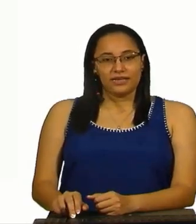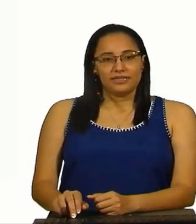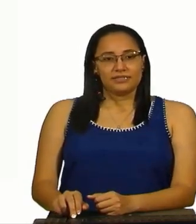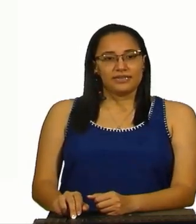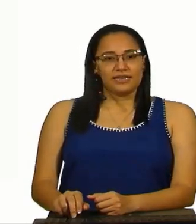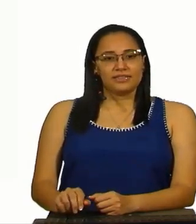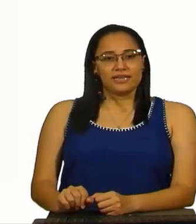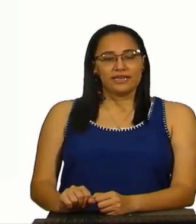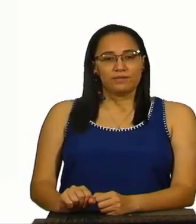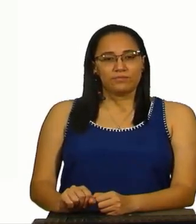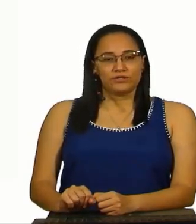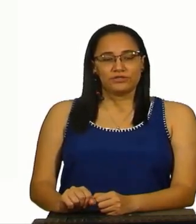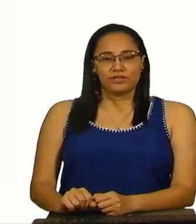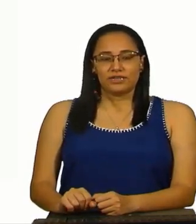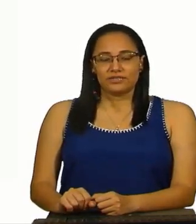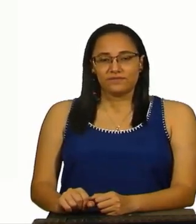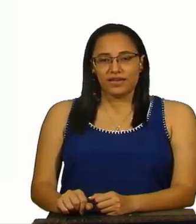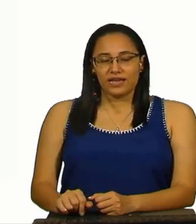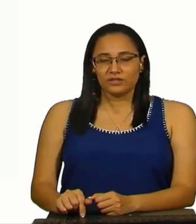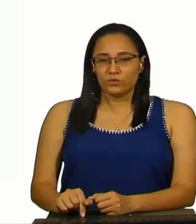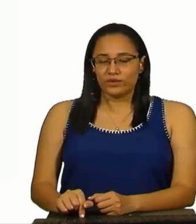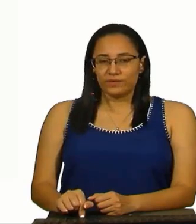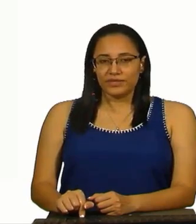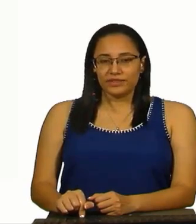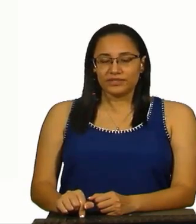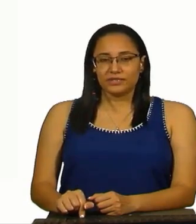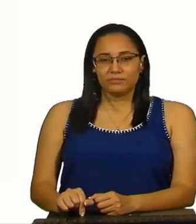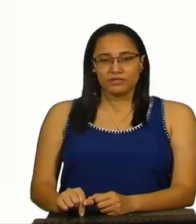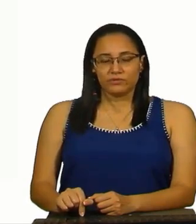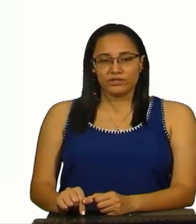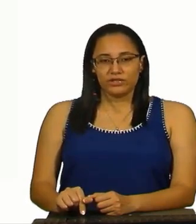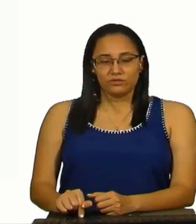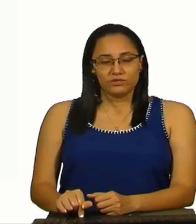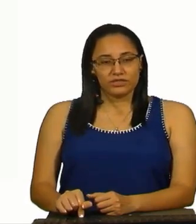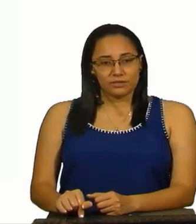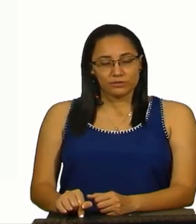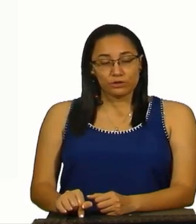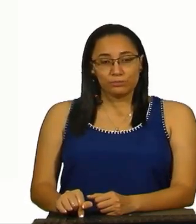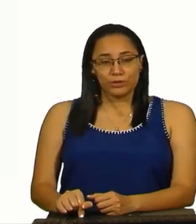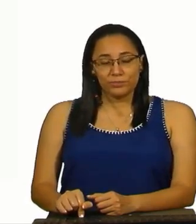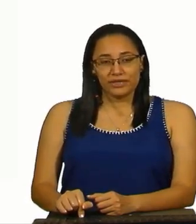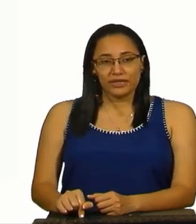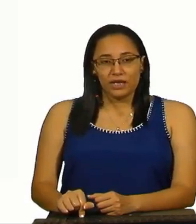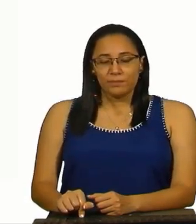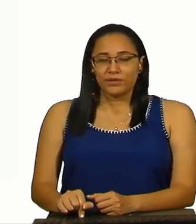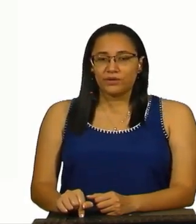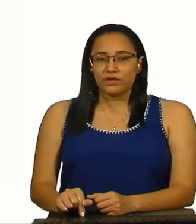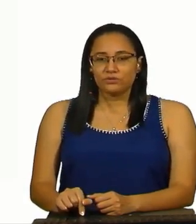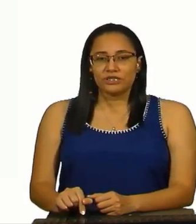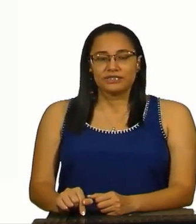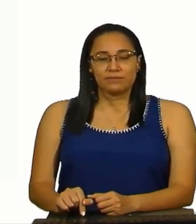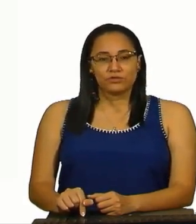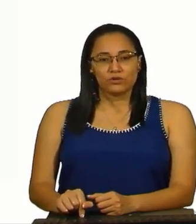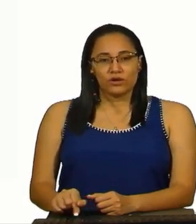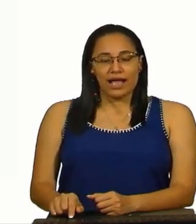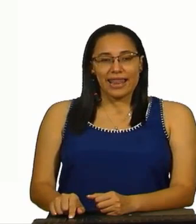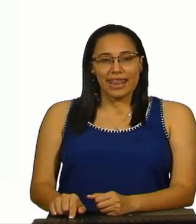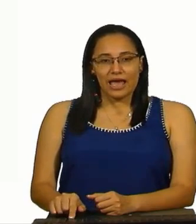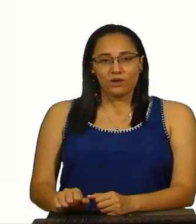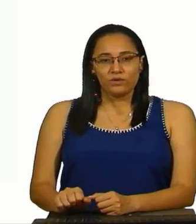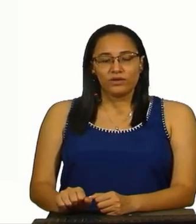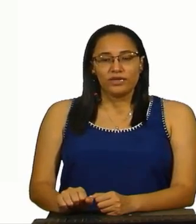Excelente. Siguiente ejemplo, si ustedes se fijan nuevamente, es el mismo del que utilizamos con permit, pero ahora lo utilizamos